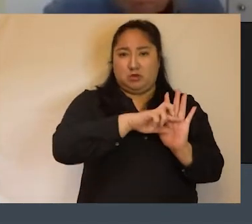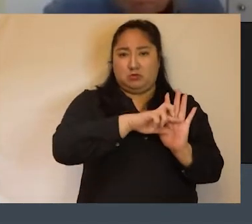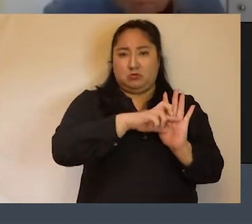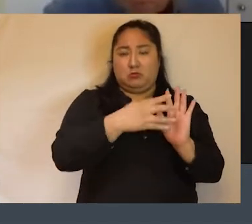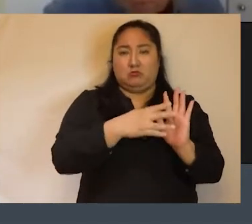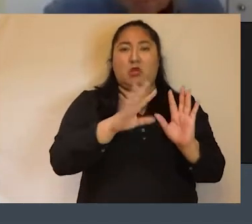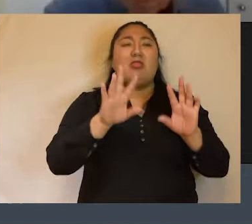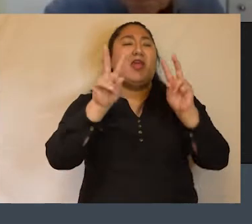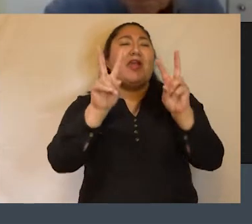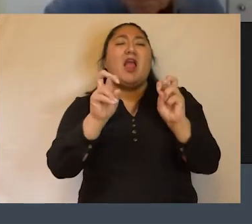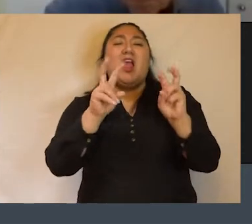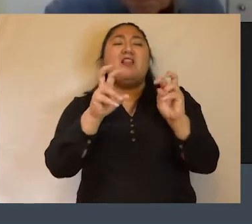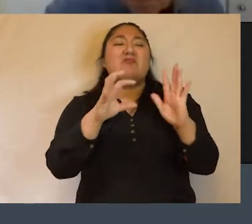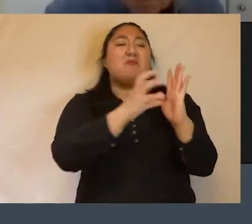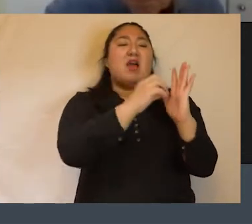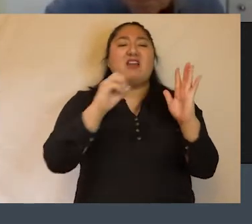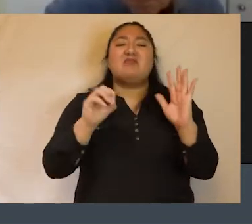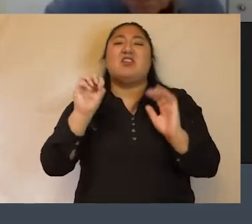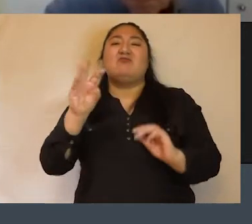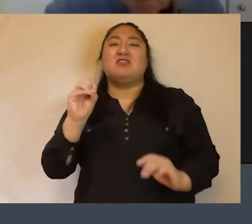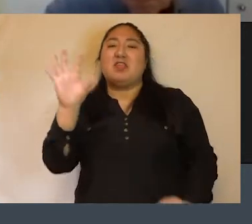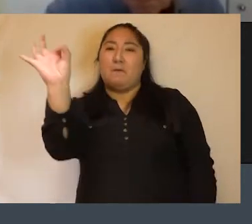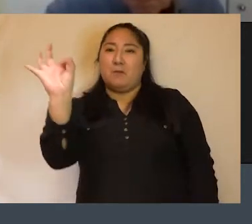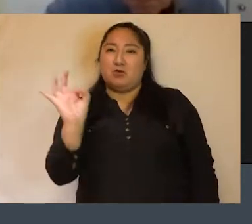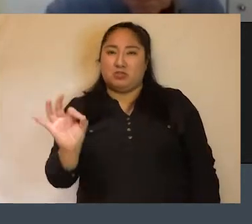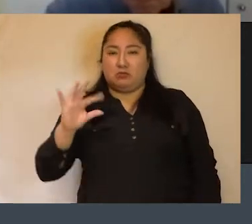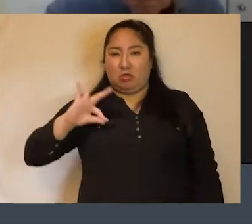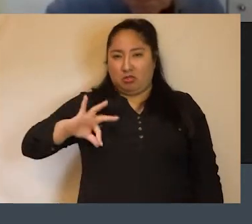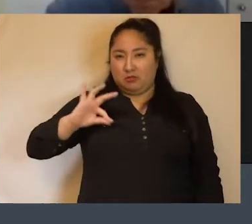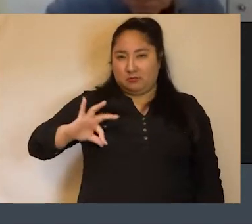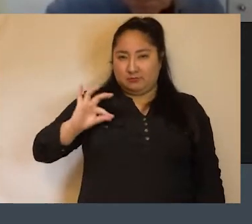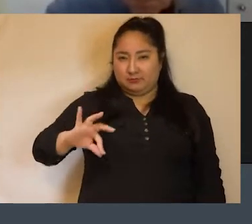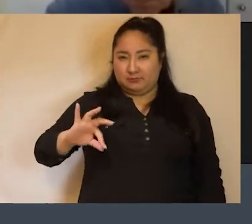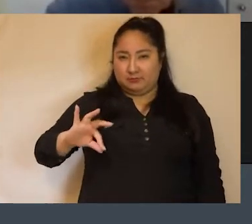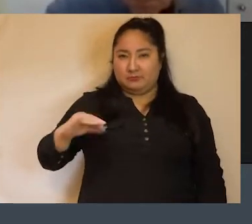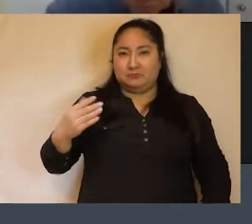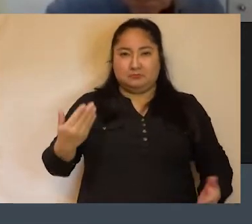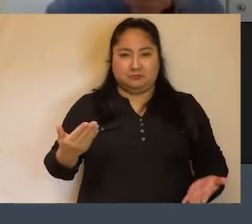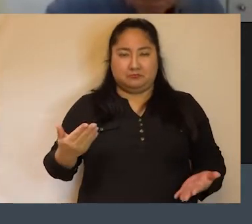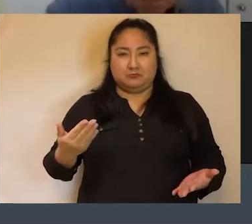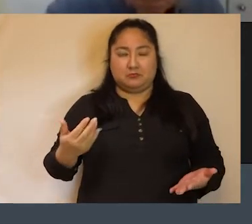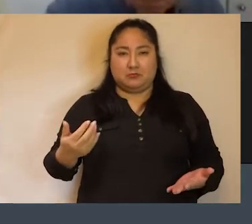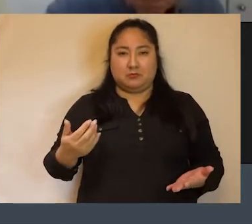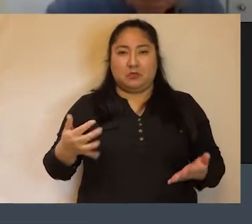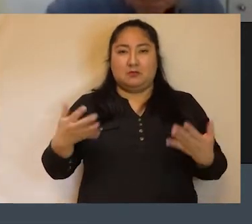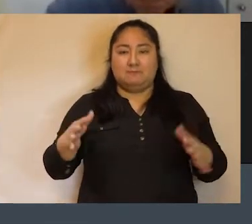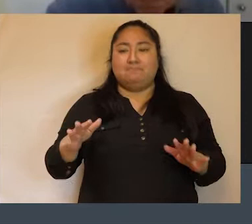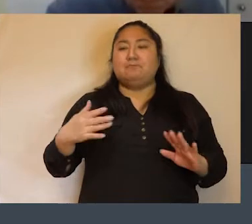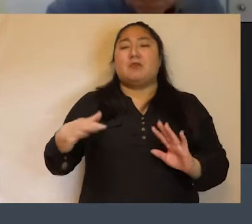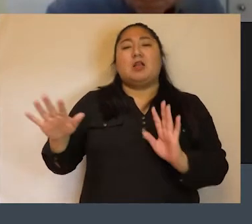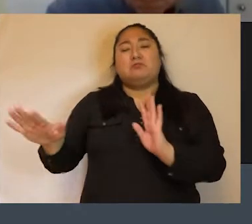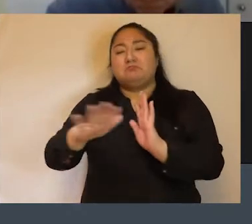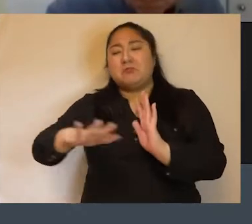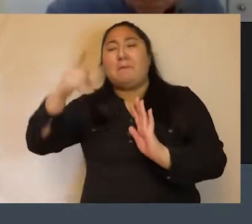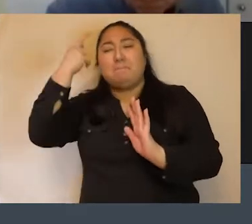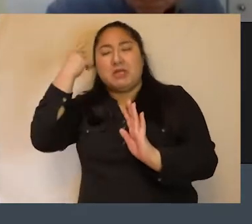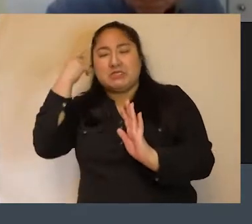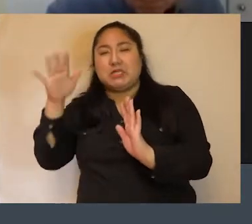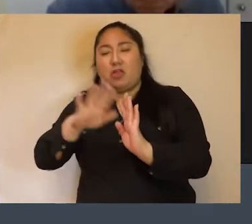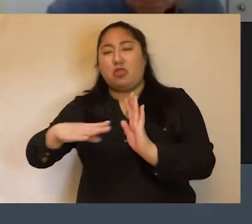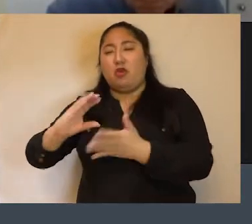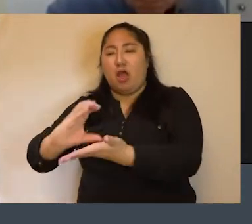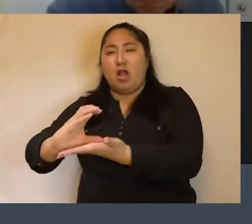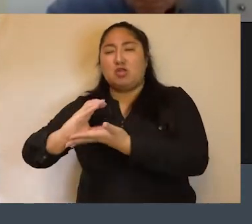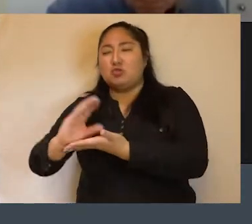presenta un proyecto de retiro del 10% de los fondos de pensiones en base a los sueldos